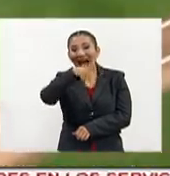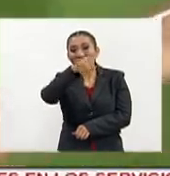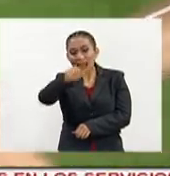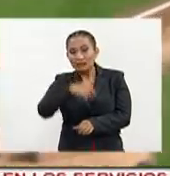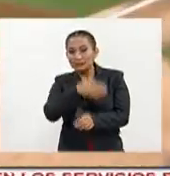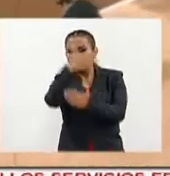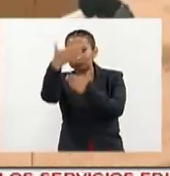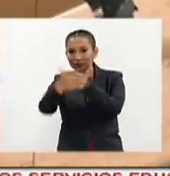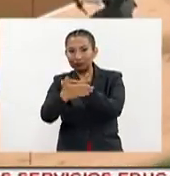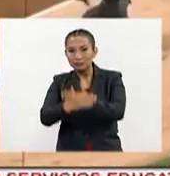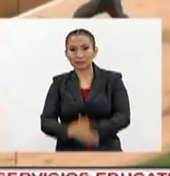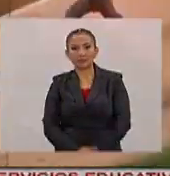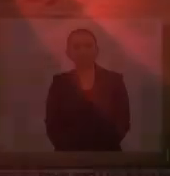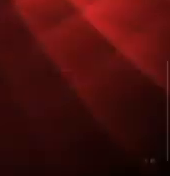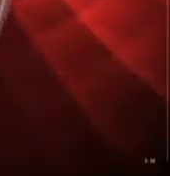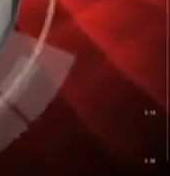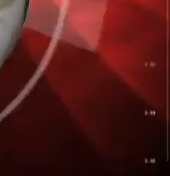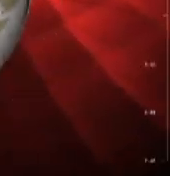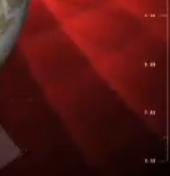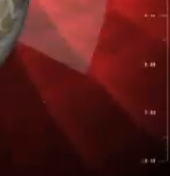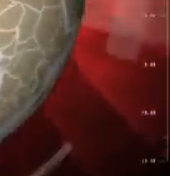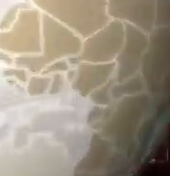su pase.